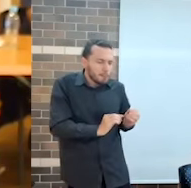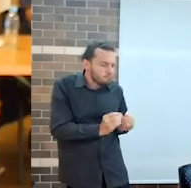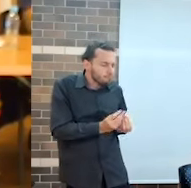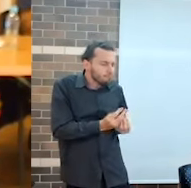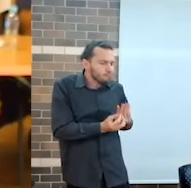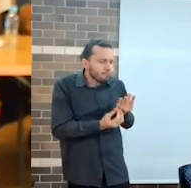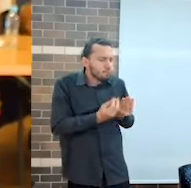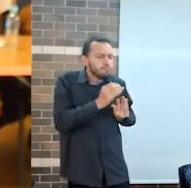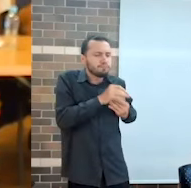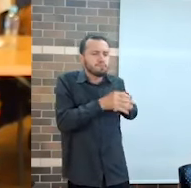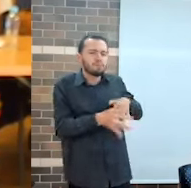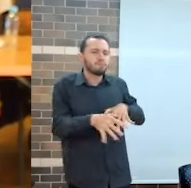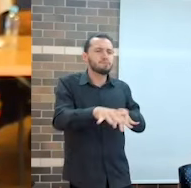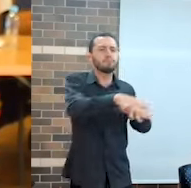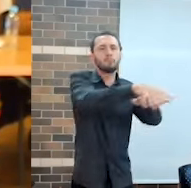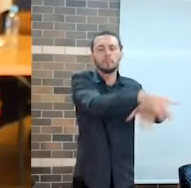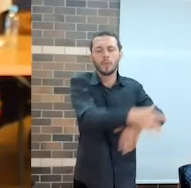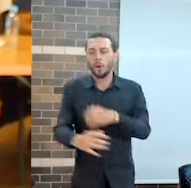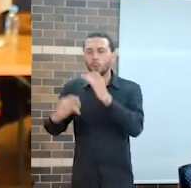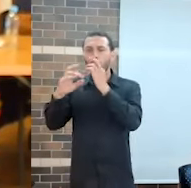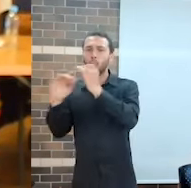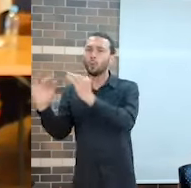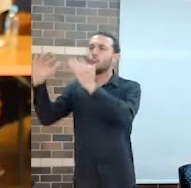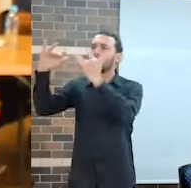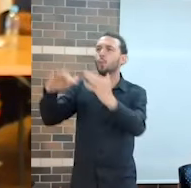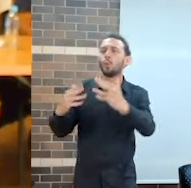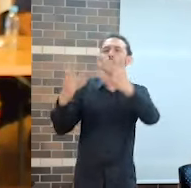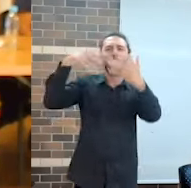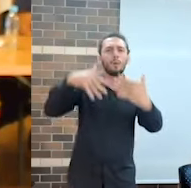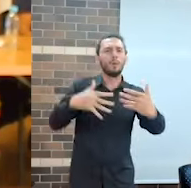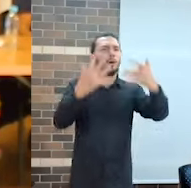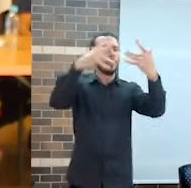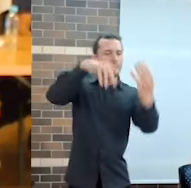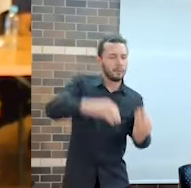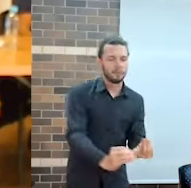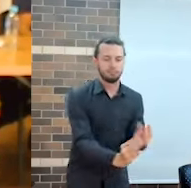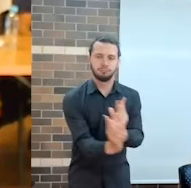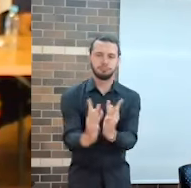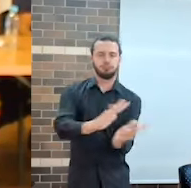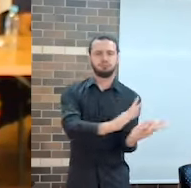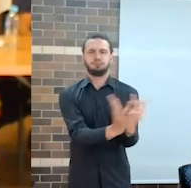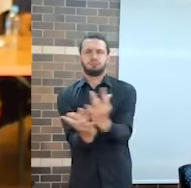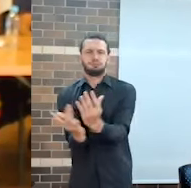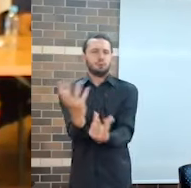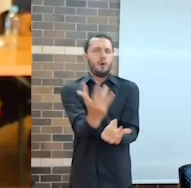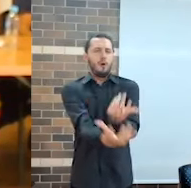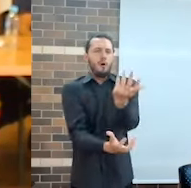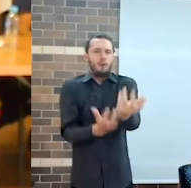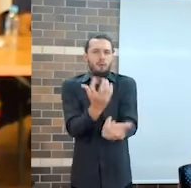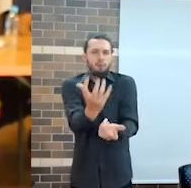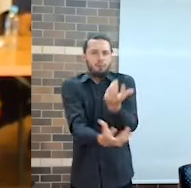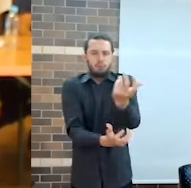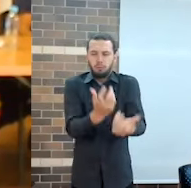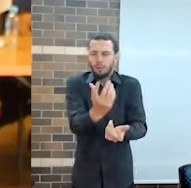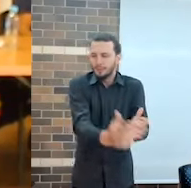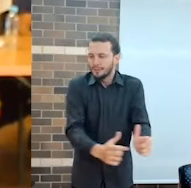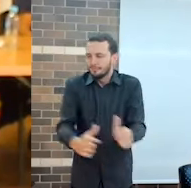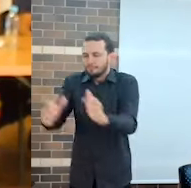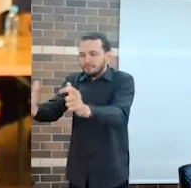del sonido de la flauta, que se aviva en el fuego y se cultiva en la placenta sembrada en el